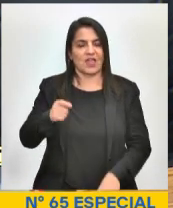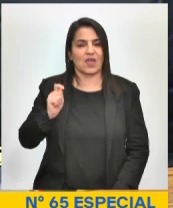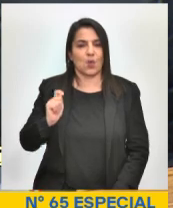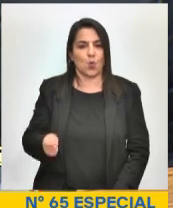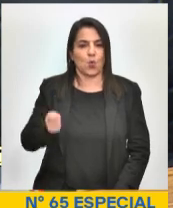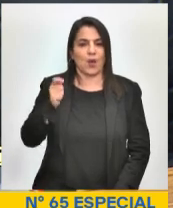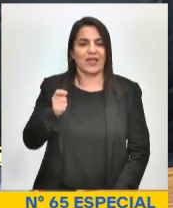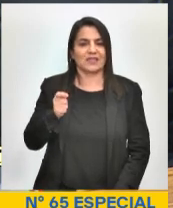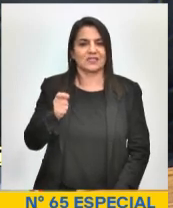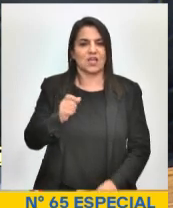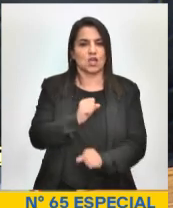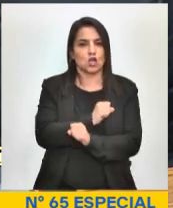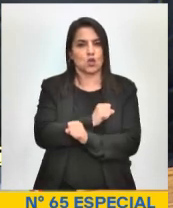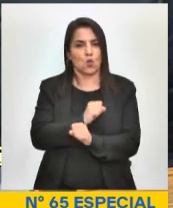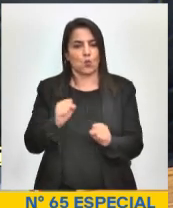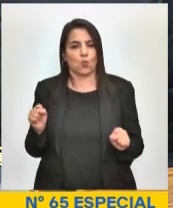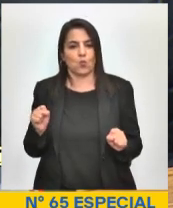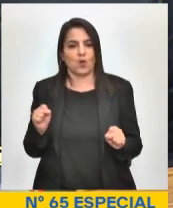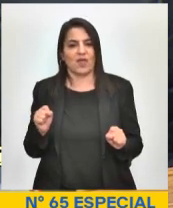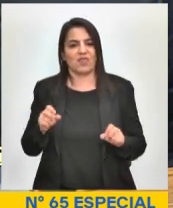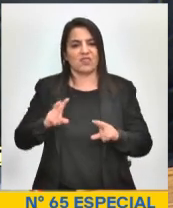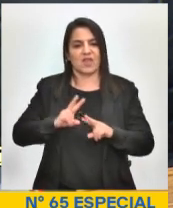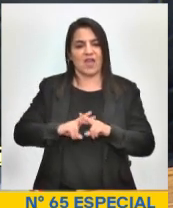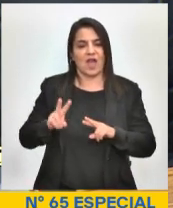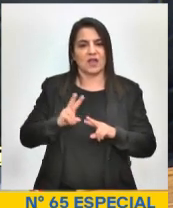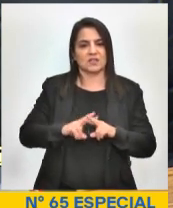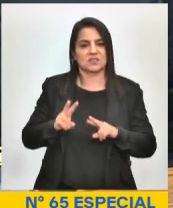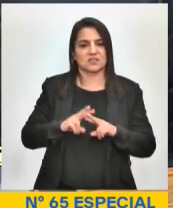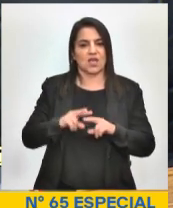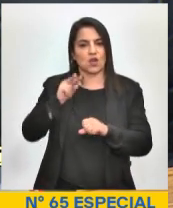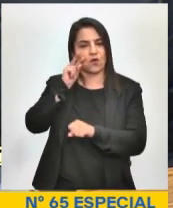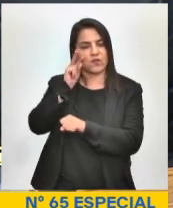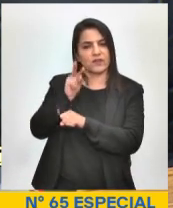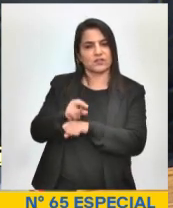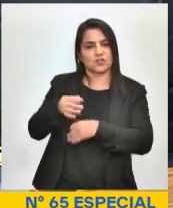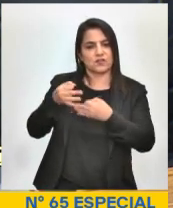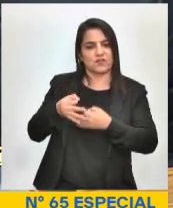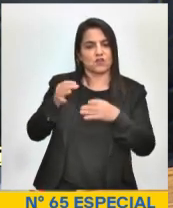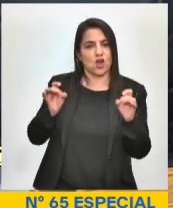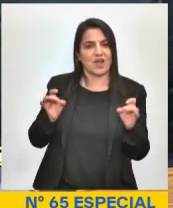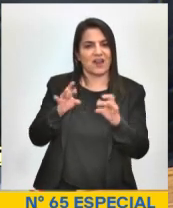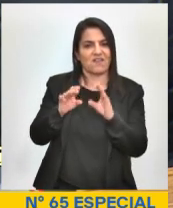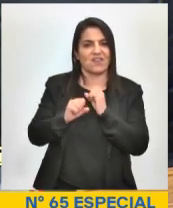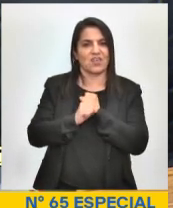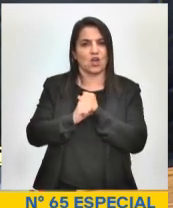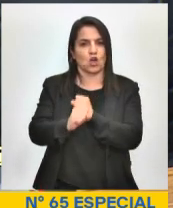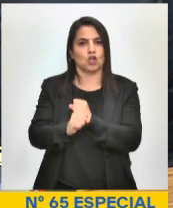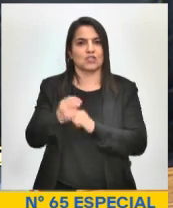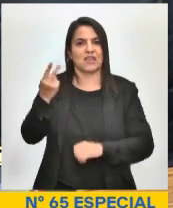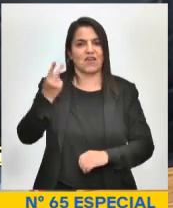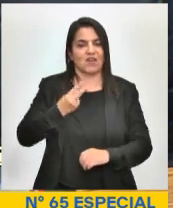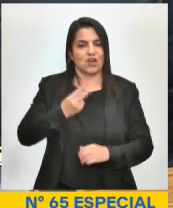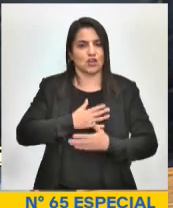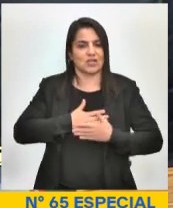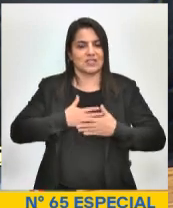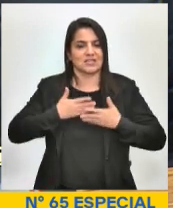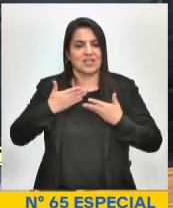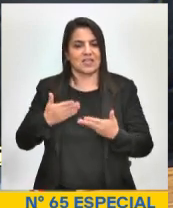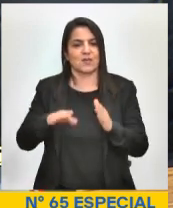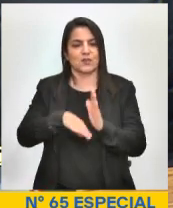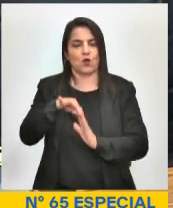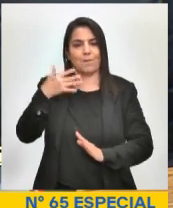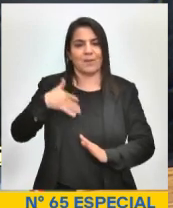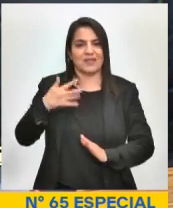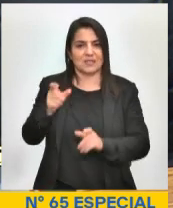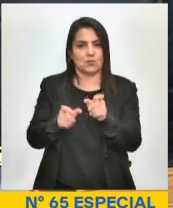íntegro no debe comportarse de una manera que un observador razonable considere gravemente atentatoria contra los valores y sentimientos predominantes de la